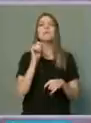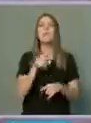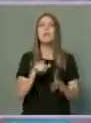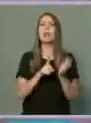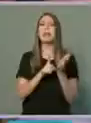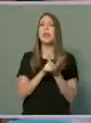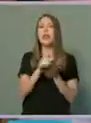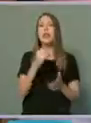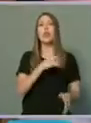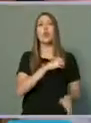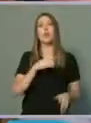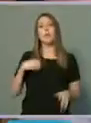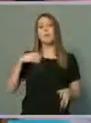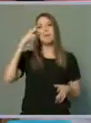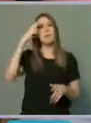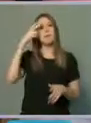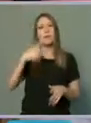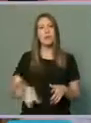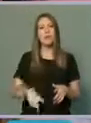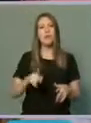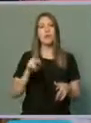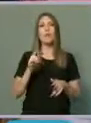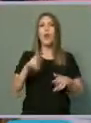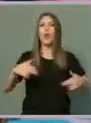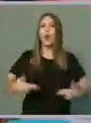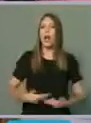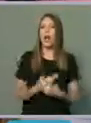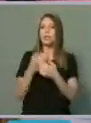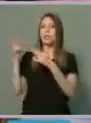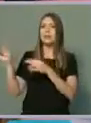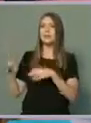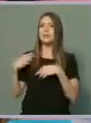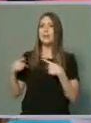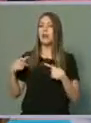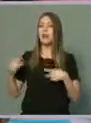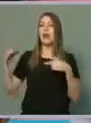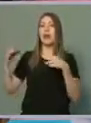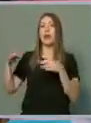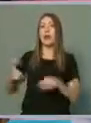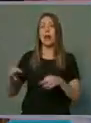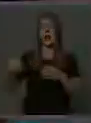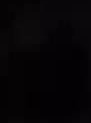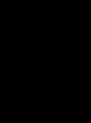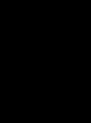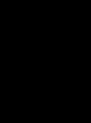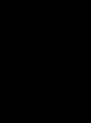mismos derechos y obligaciones que un mexicano por nacimiento. Claro. Súper bien. Valente, muchísimas gracias por acompañarnos.